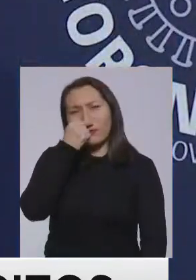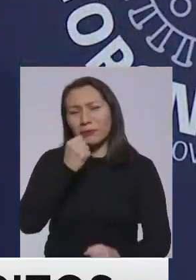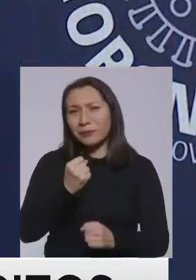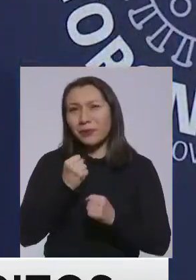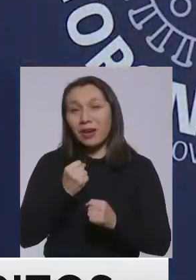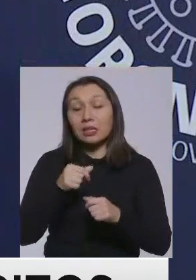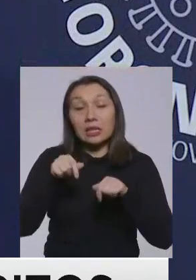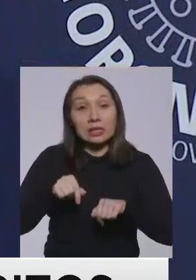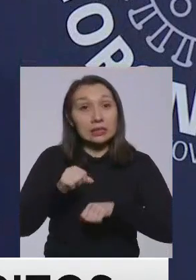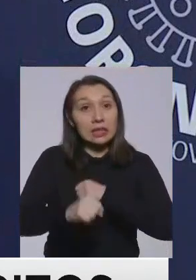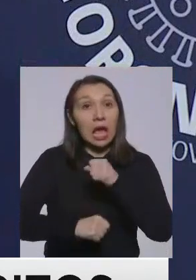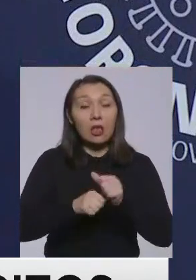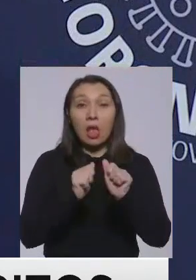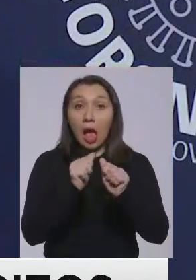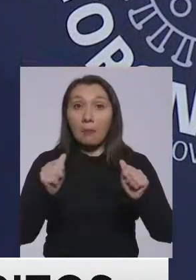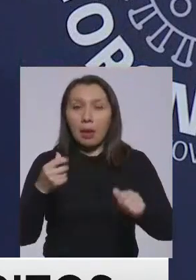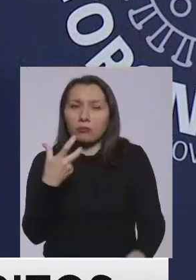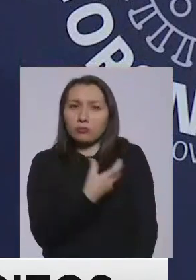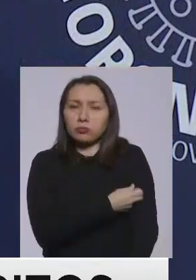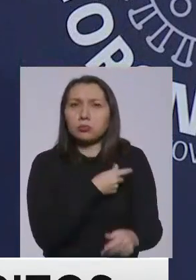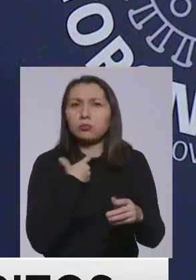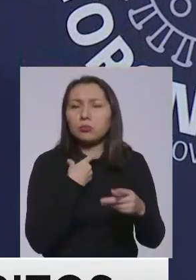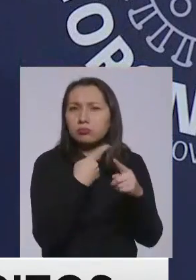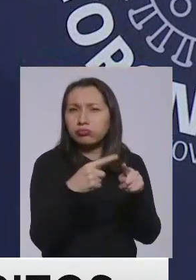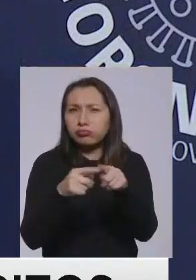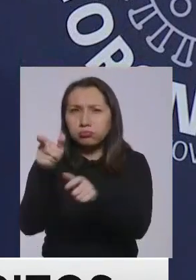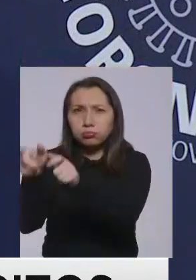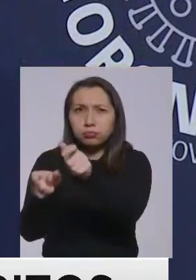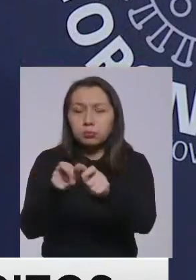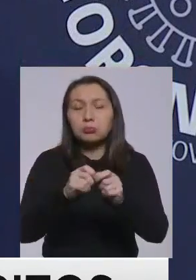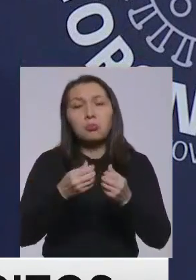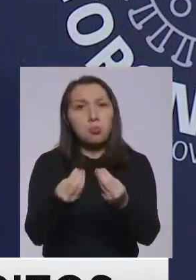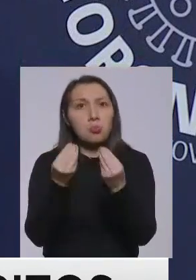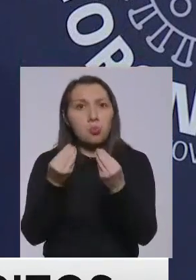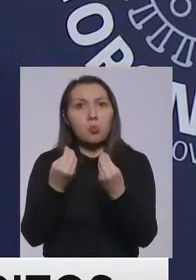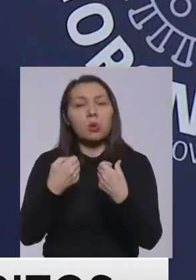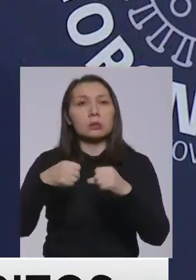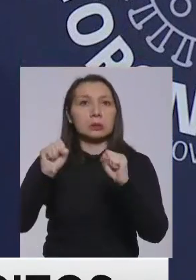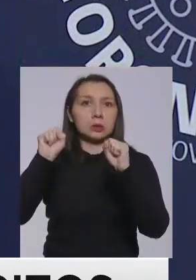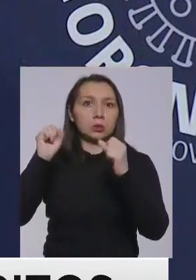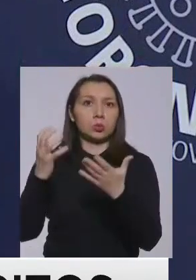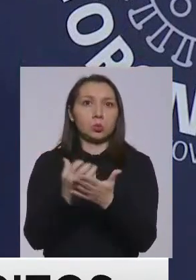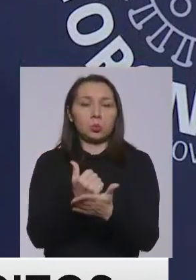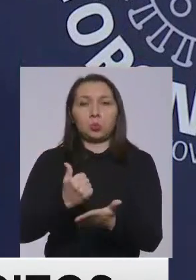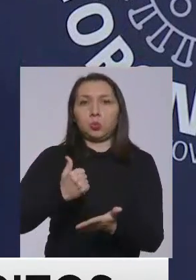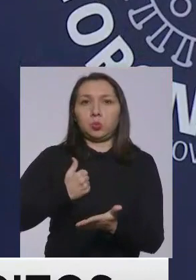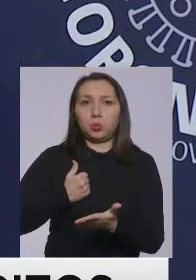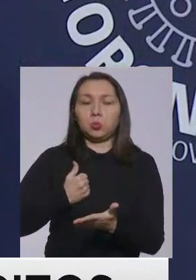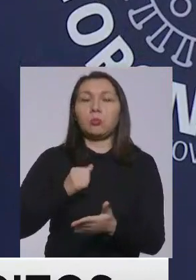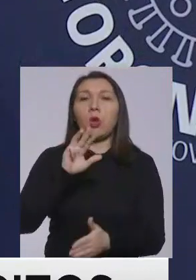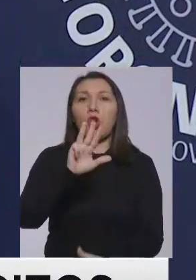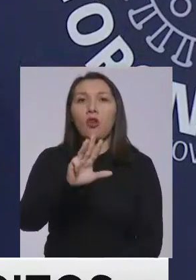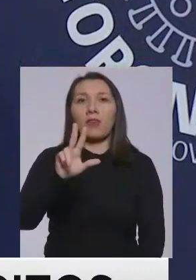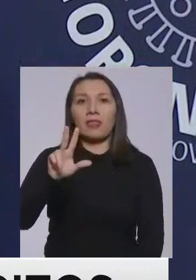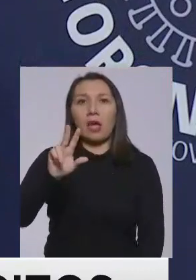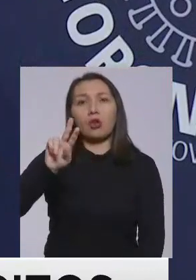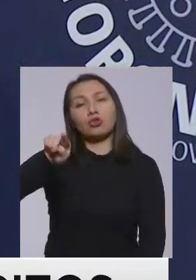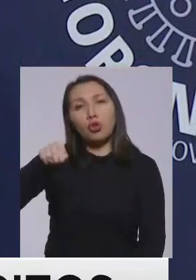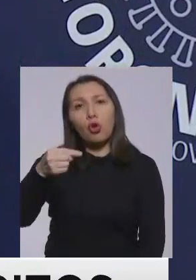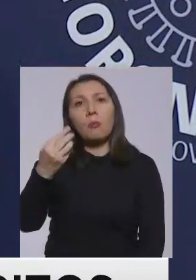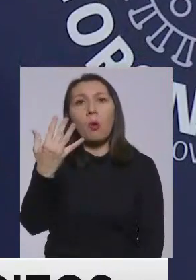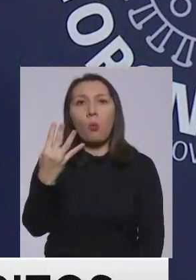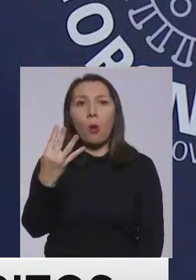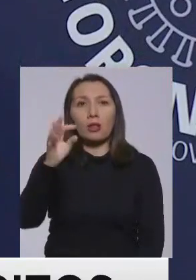una campaña de vacunación de influenza muy exitosa hemos alcanzado un 98,4